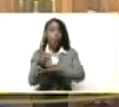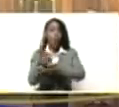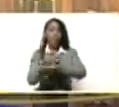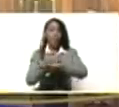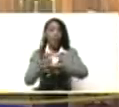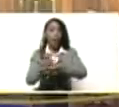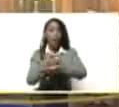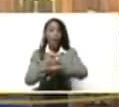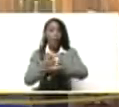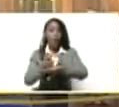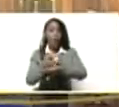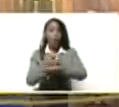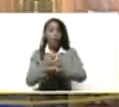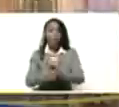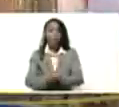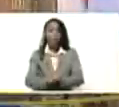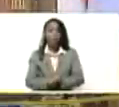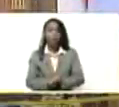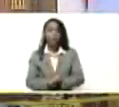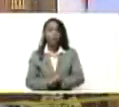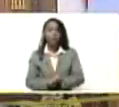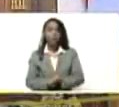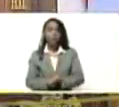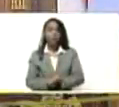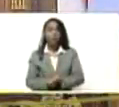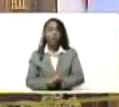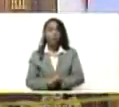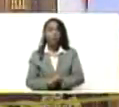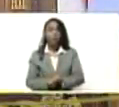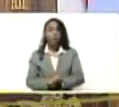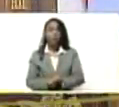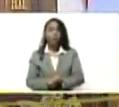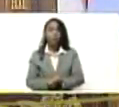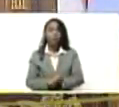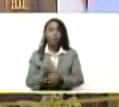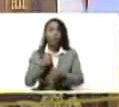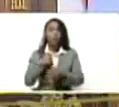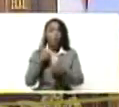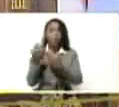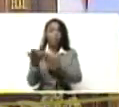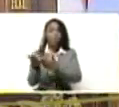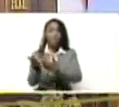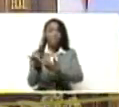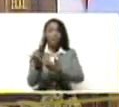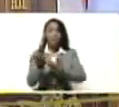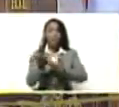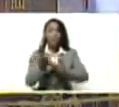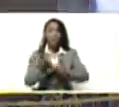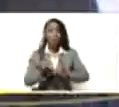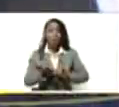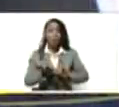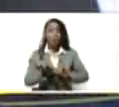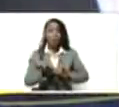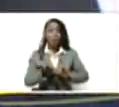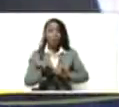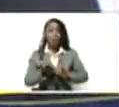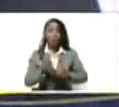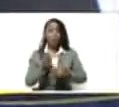agradezco a todos los trabajadores empresarios del país y a todo el país porque este logro del crecimiento económico